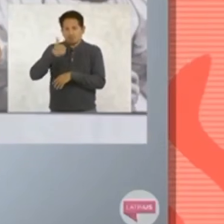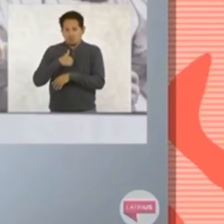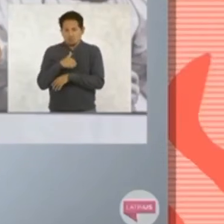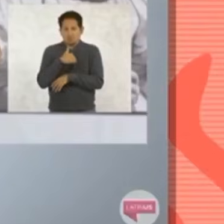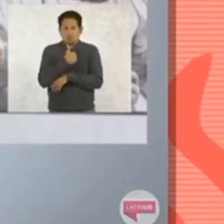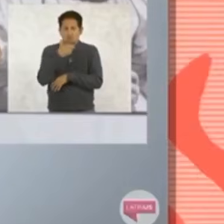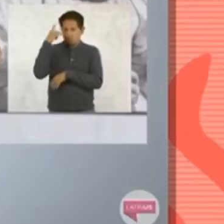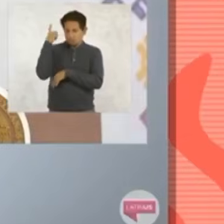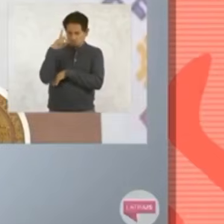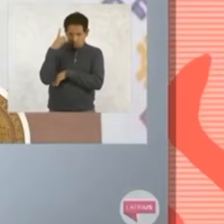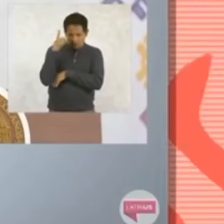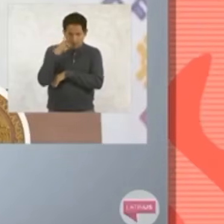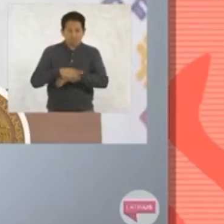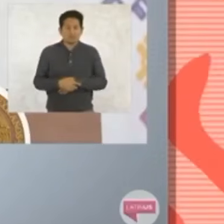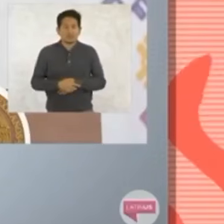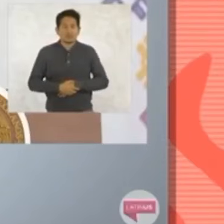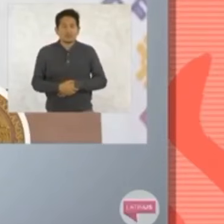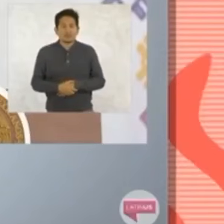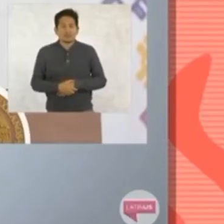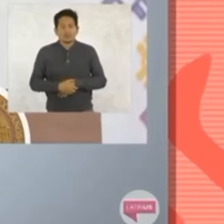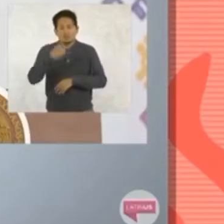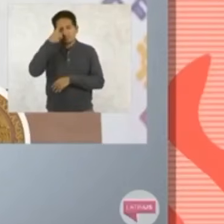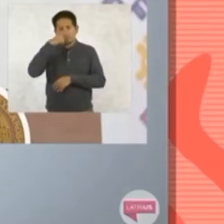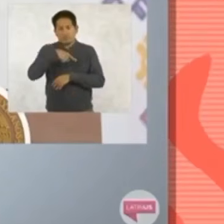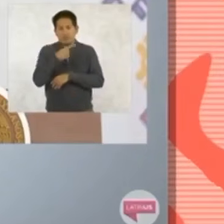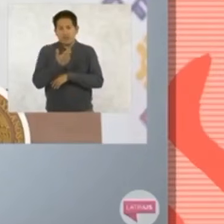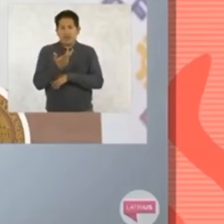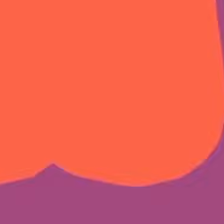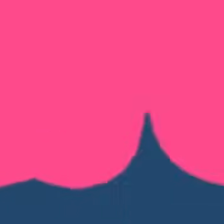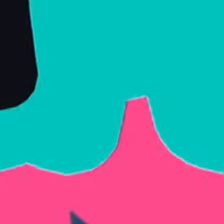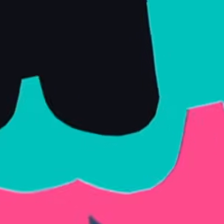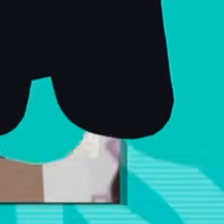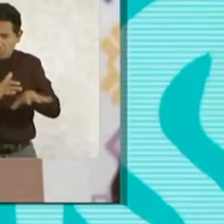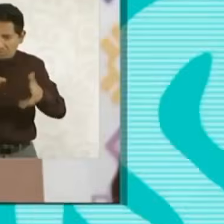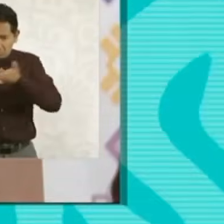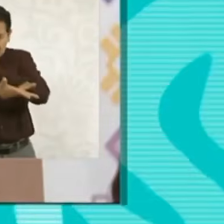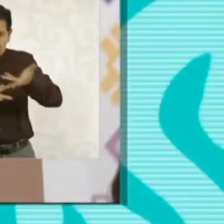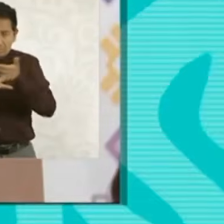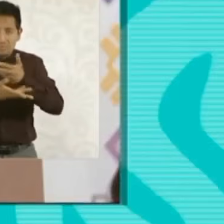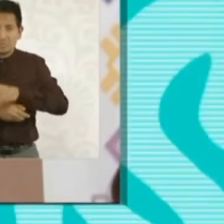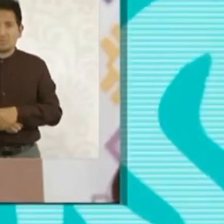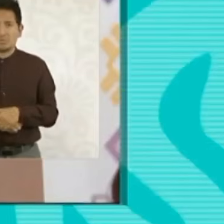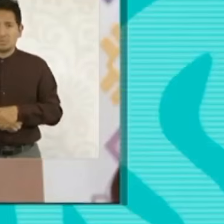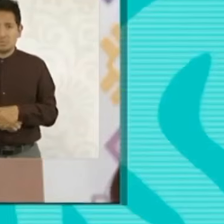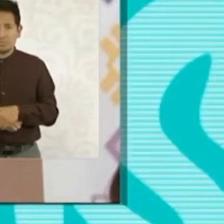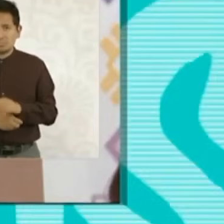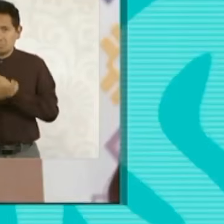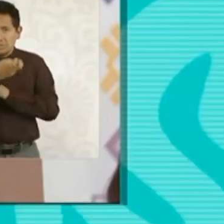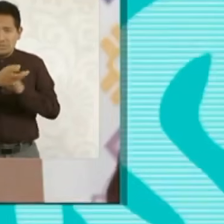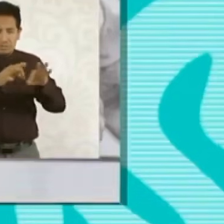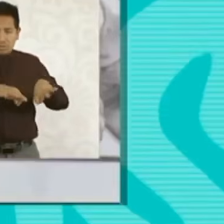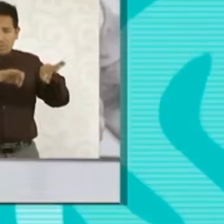duda de que el abrazos, no balazos ya no existe, ayer se disipó. ¡Mentira! El 24 de febrero,